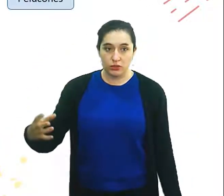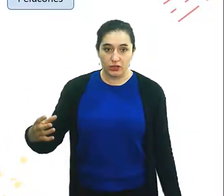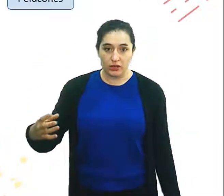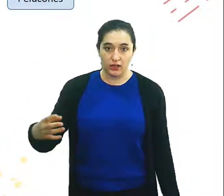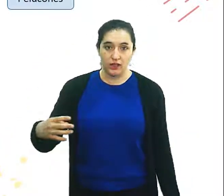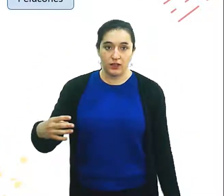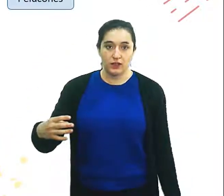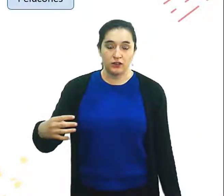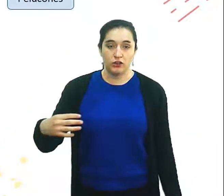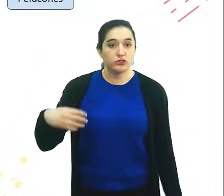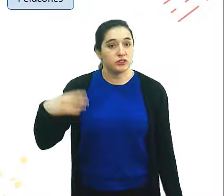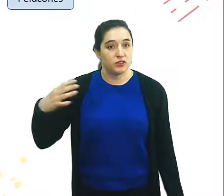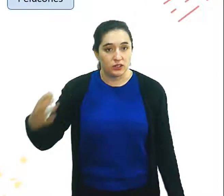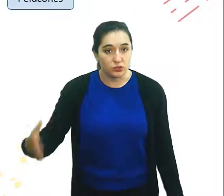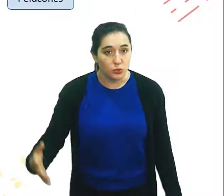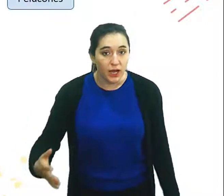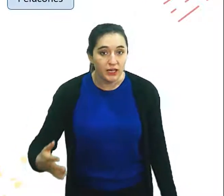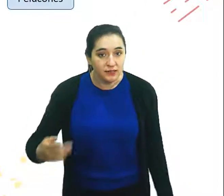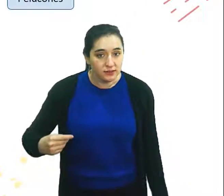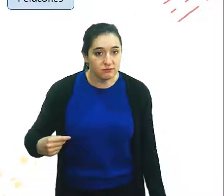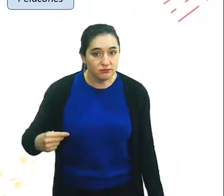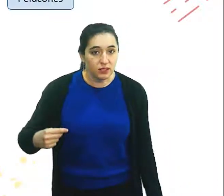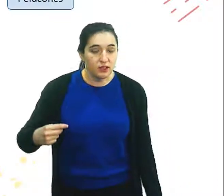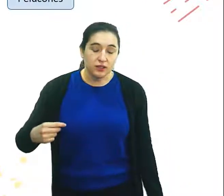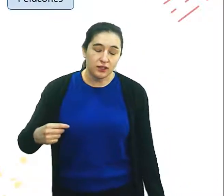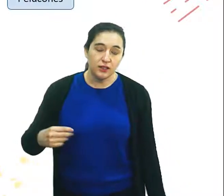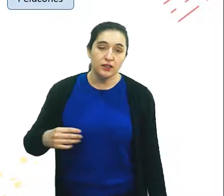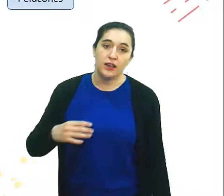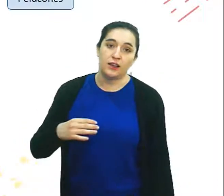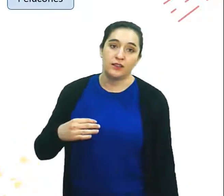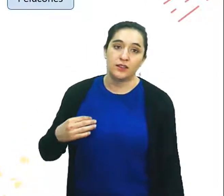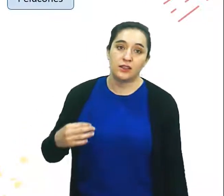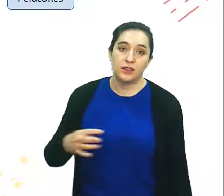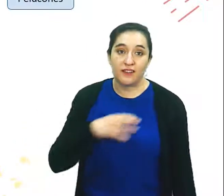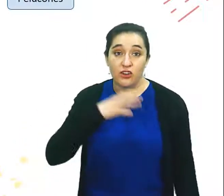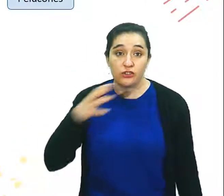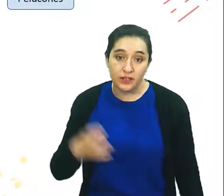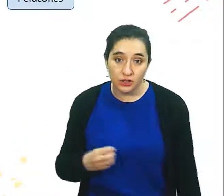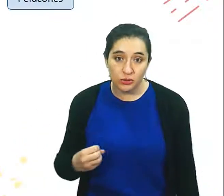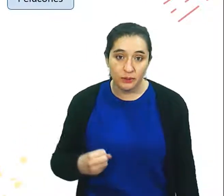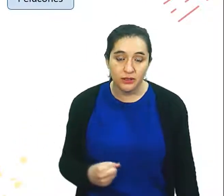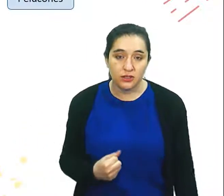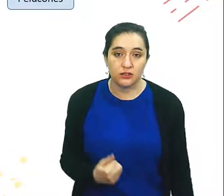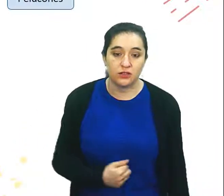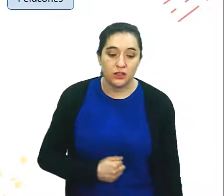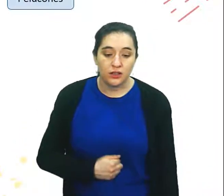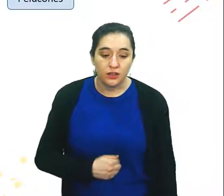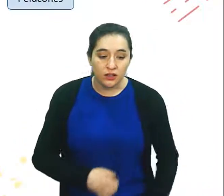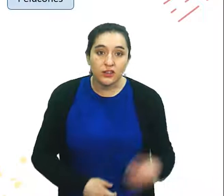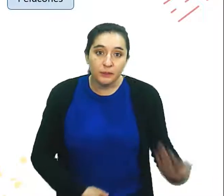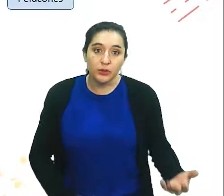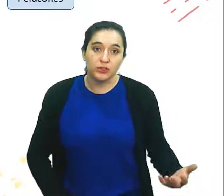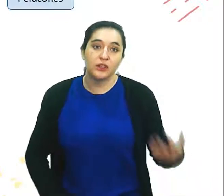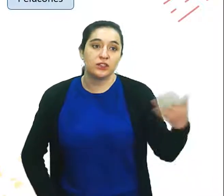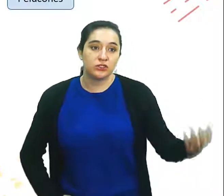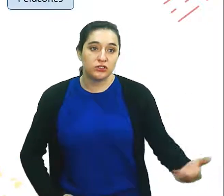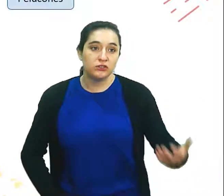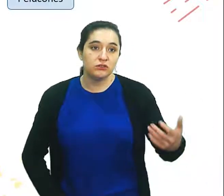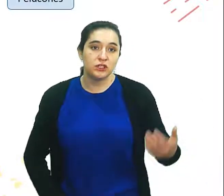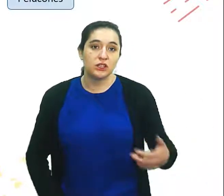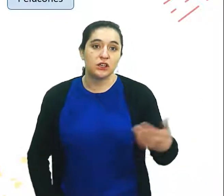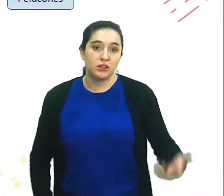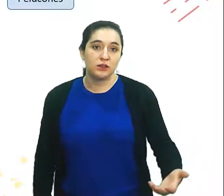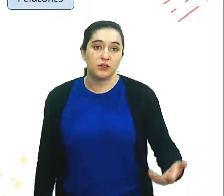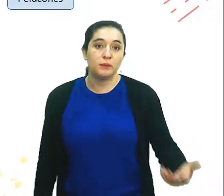que surge en los intelectuales y la gente que estaba gobernando el país es ¿qué tipo de